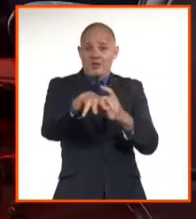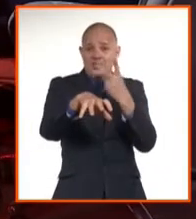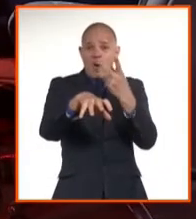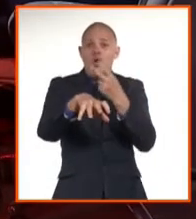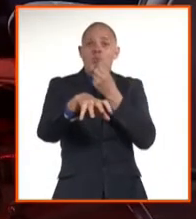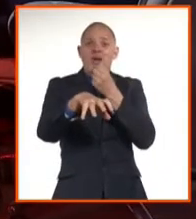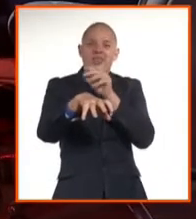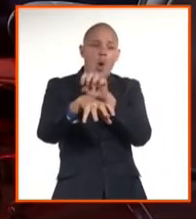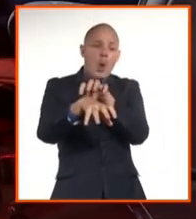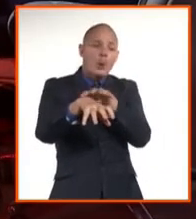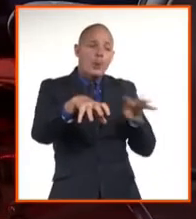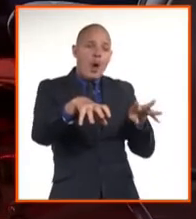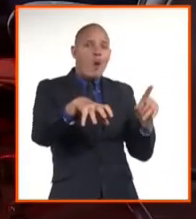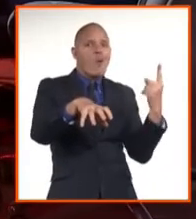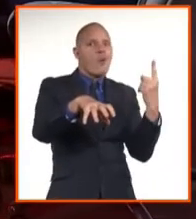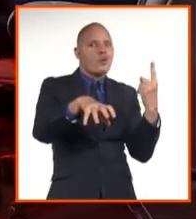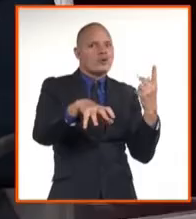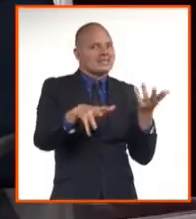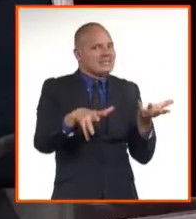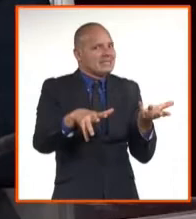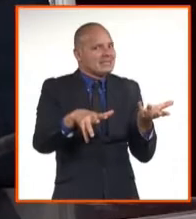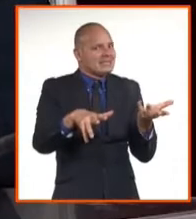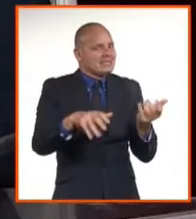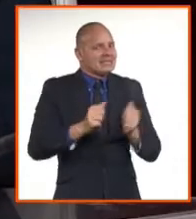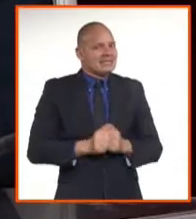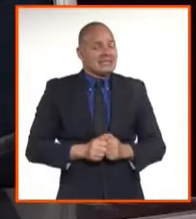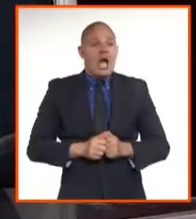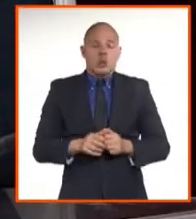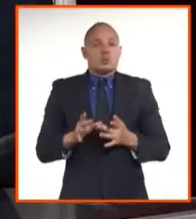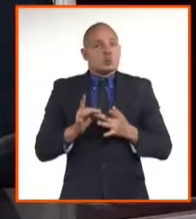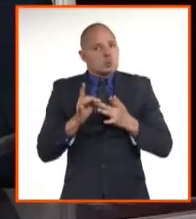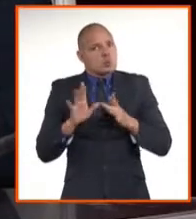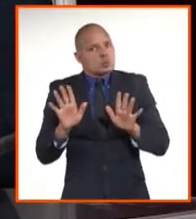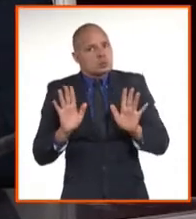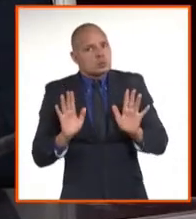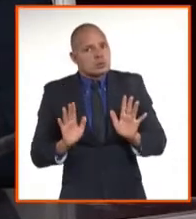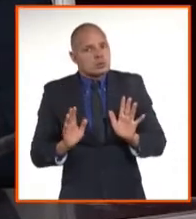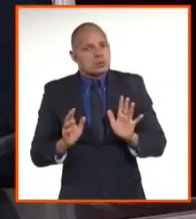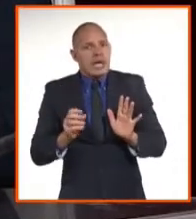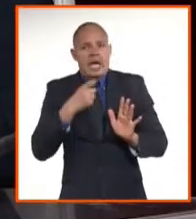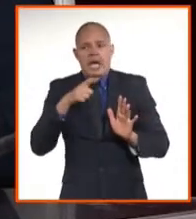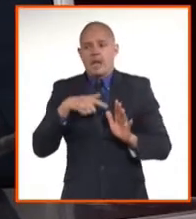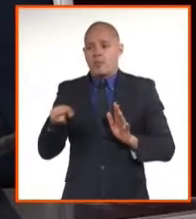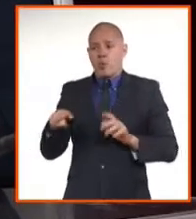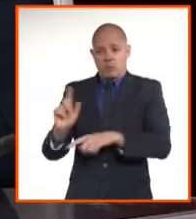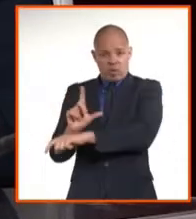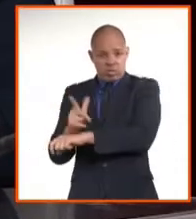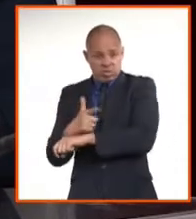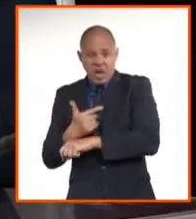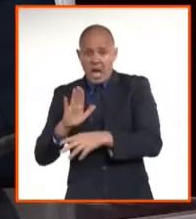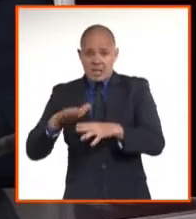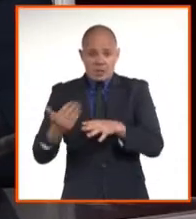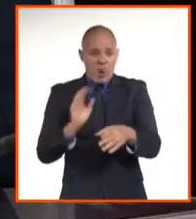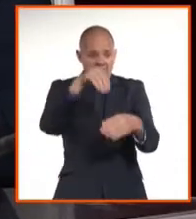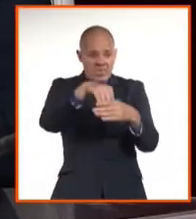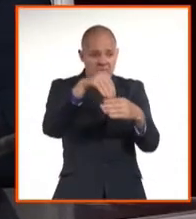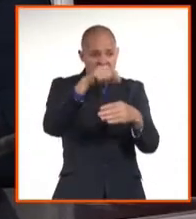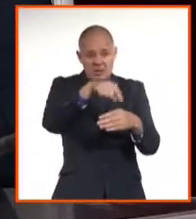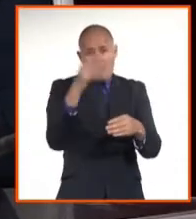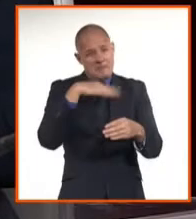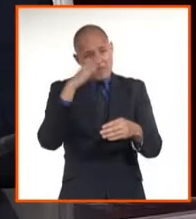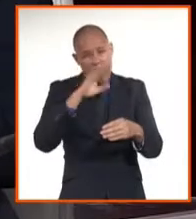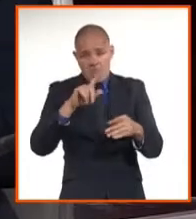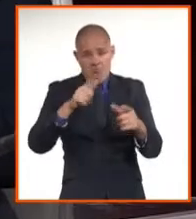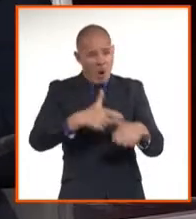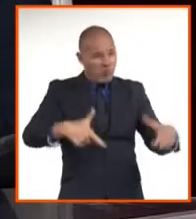Evitó, primero, que los daños fueran peores dentro de la misma caldera, porque pudiera haberse derrumbado completamente la